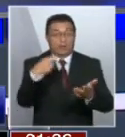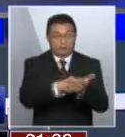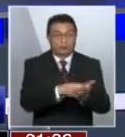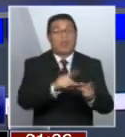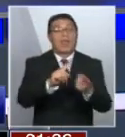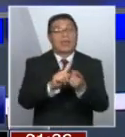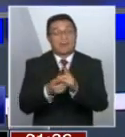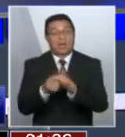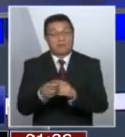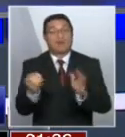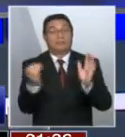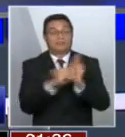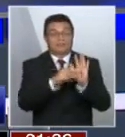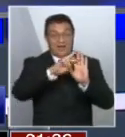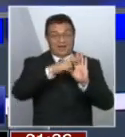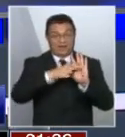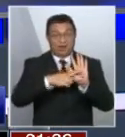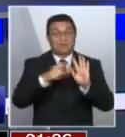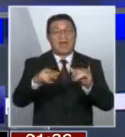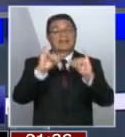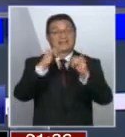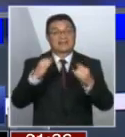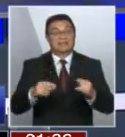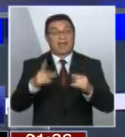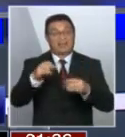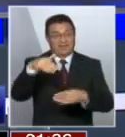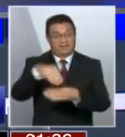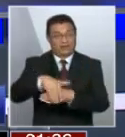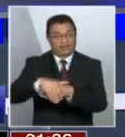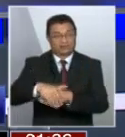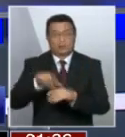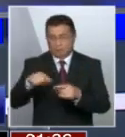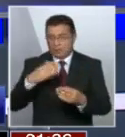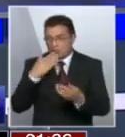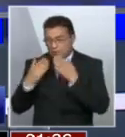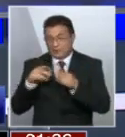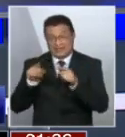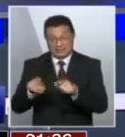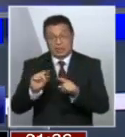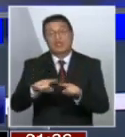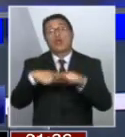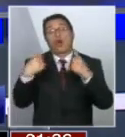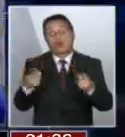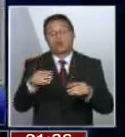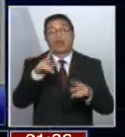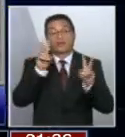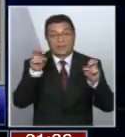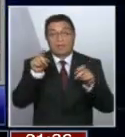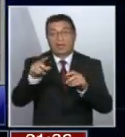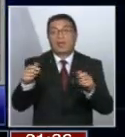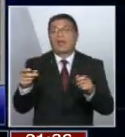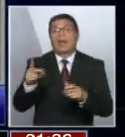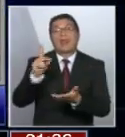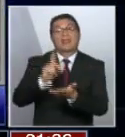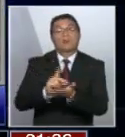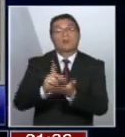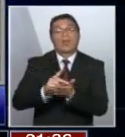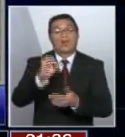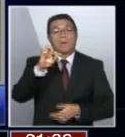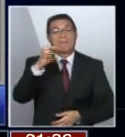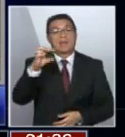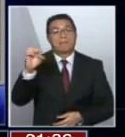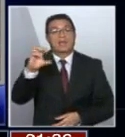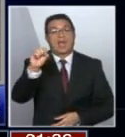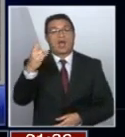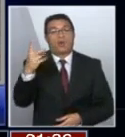los cambios que fijó la reforma al sistema electoral. Vamos a conversar al respecto y de otros temas, claro, con el diputado del PPD, Pepe Aut. Diputado, buenas